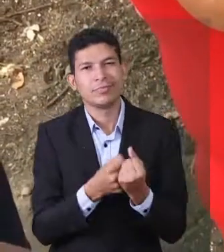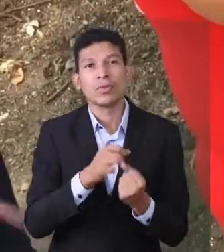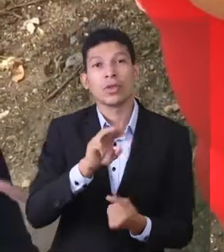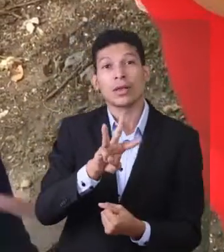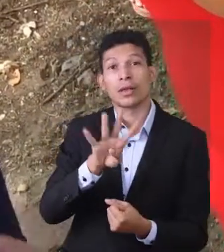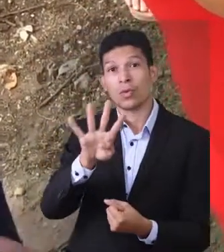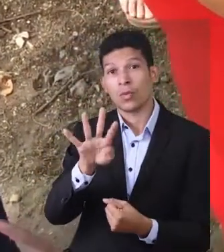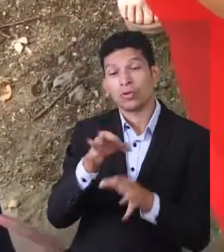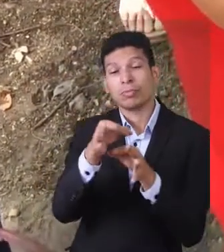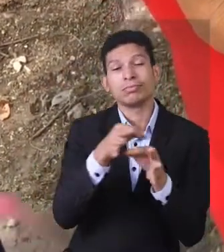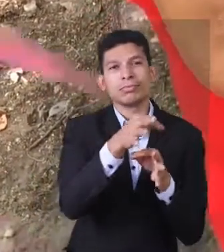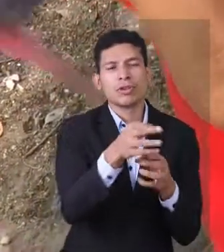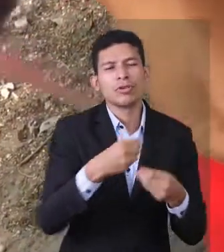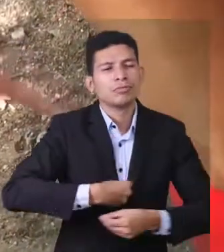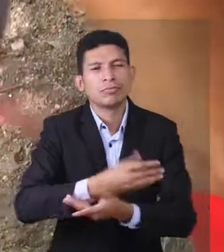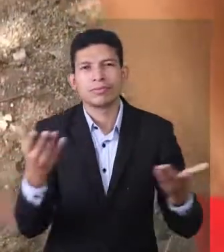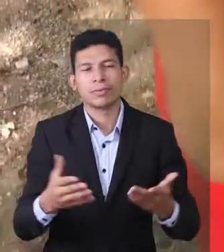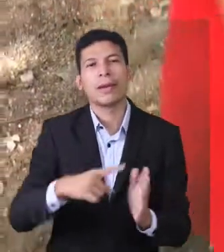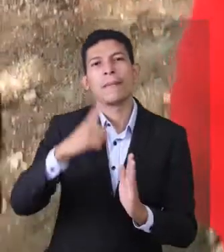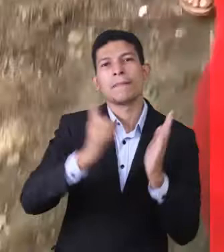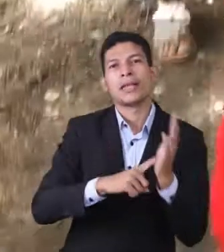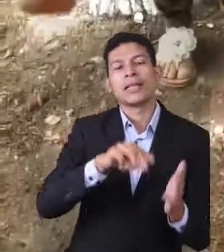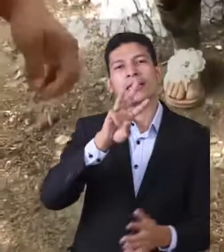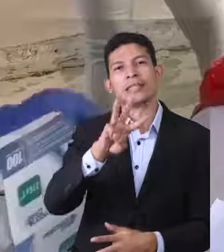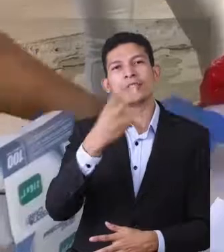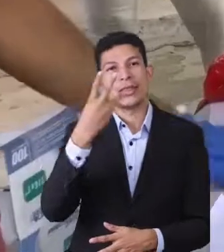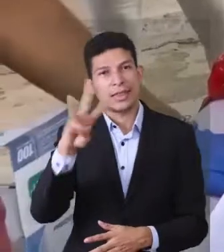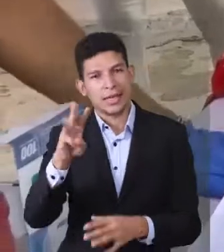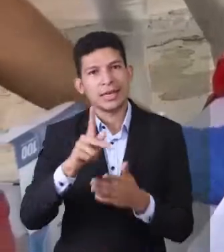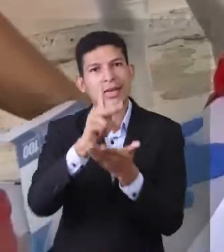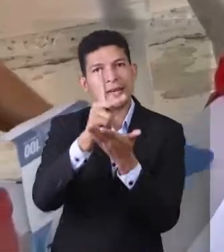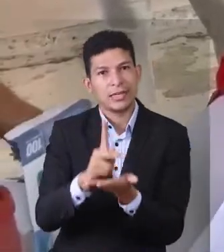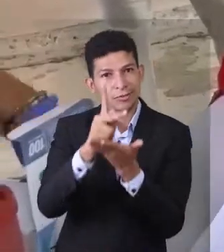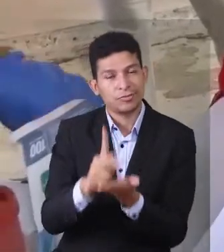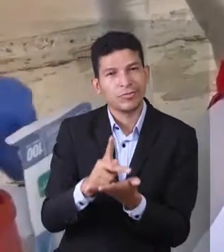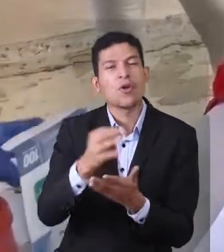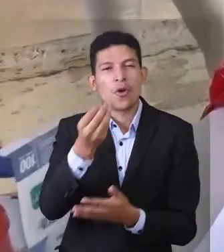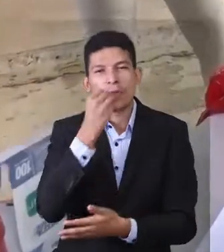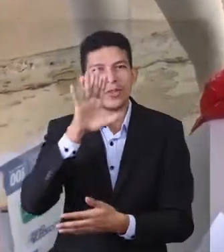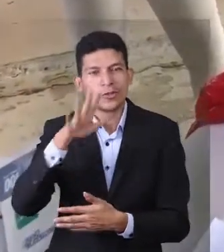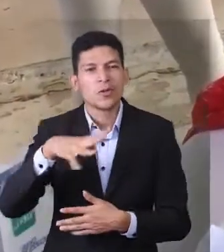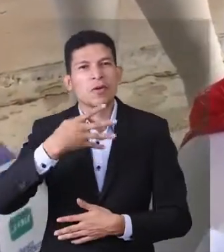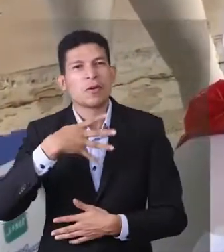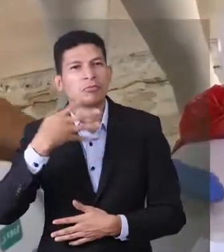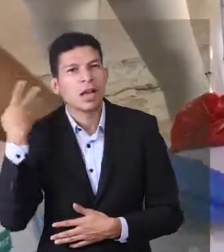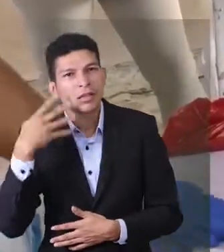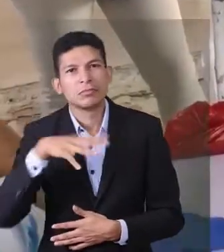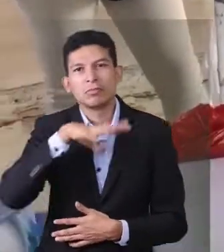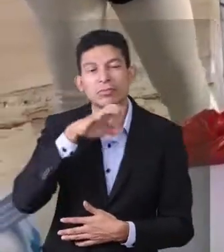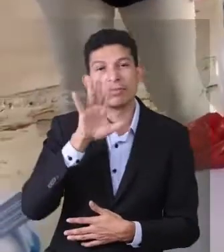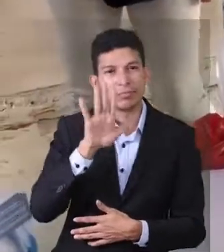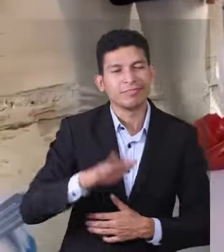municipios en la entrega de 1.313 kilogramos de alimento para caninos y felinos en condición de calle.